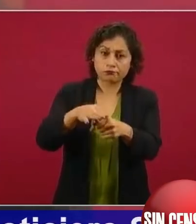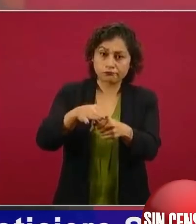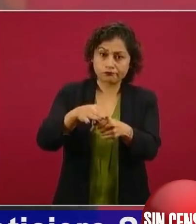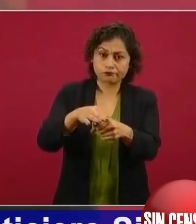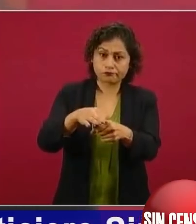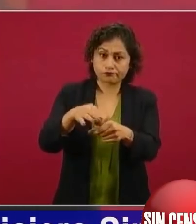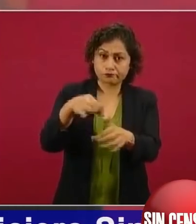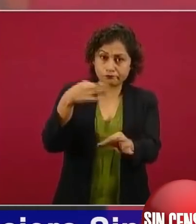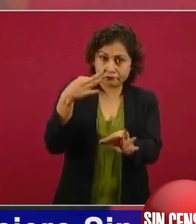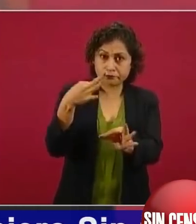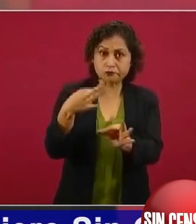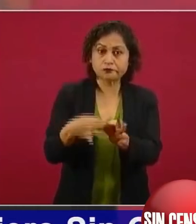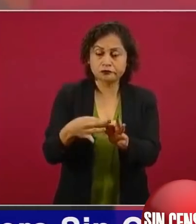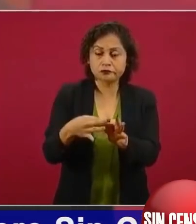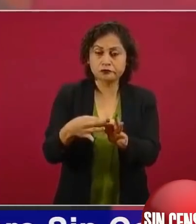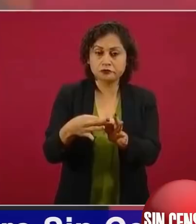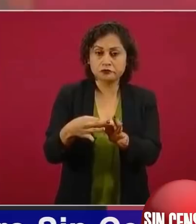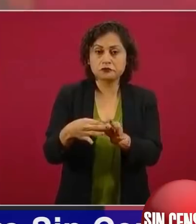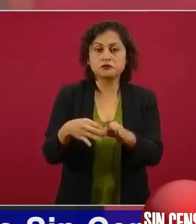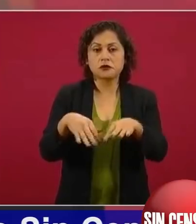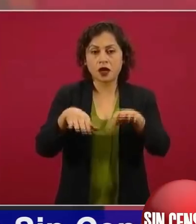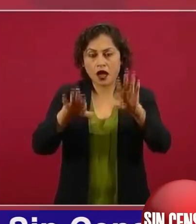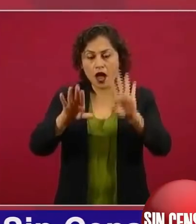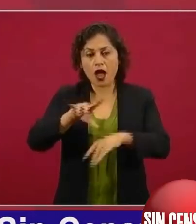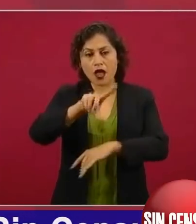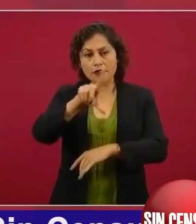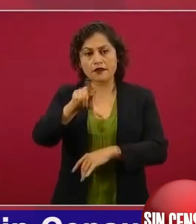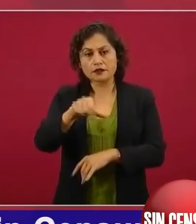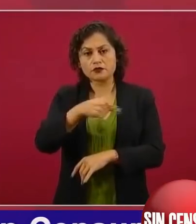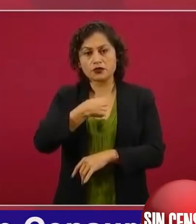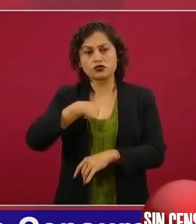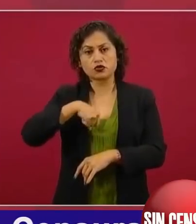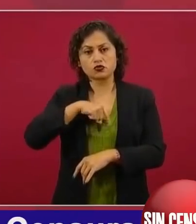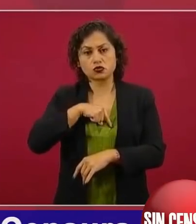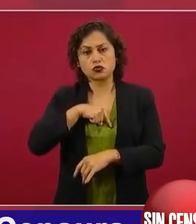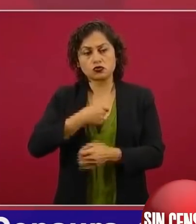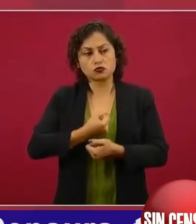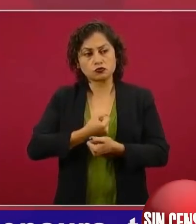entonces nos vamos a pronunciar.